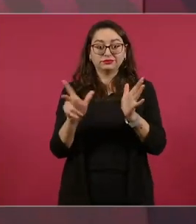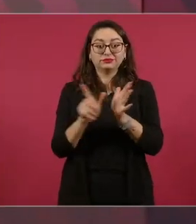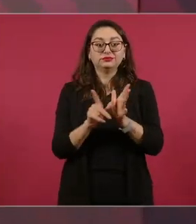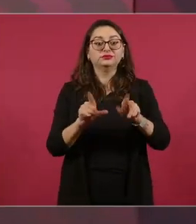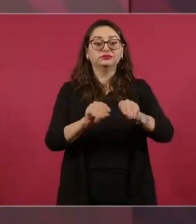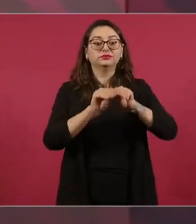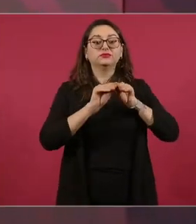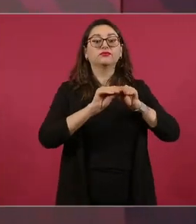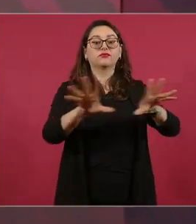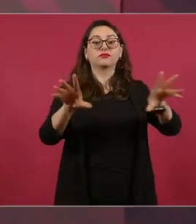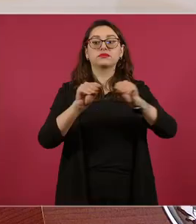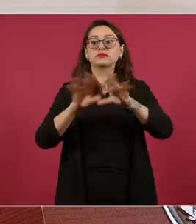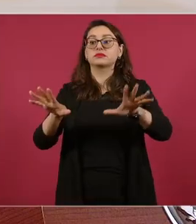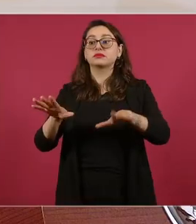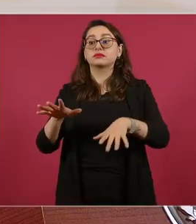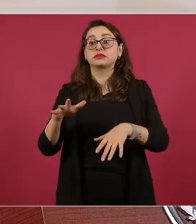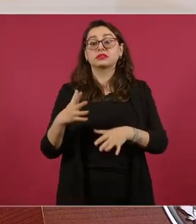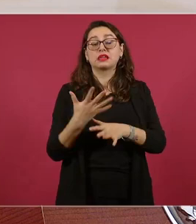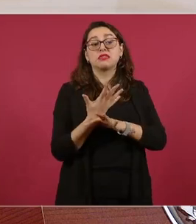Eso.